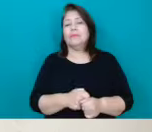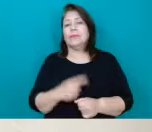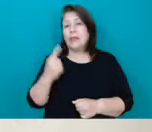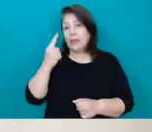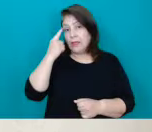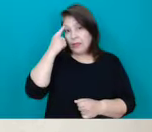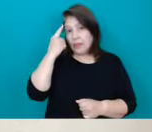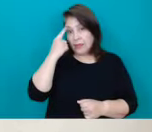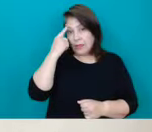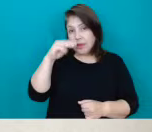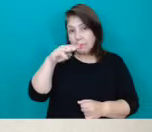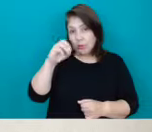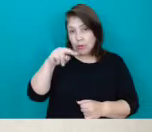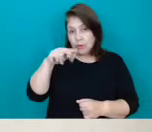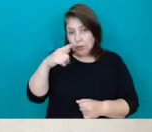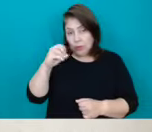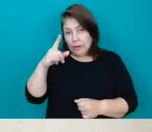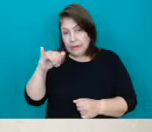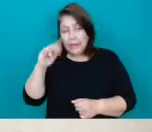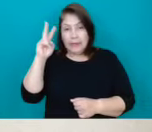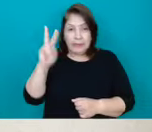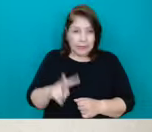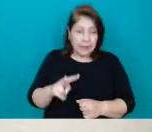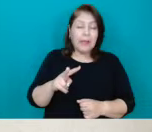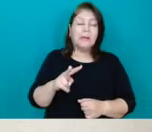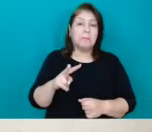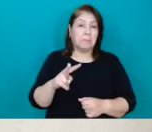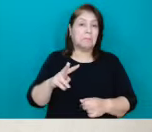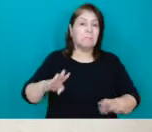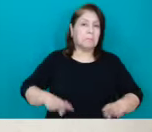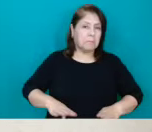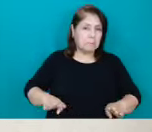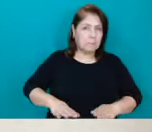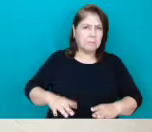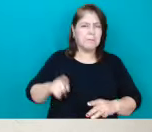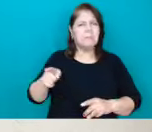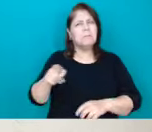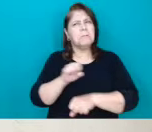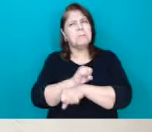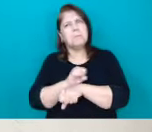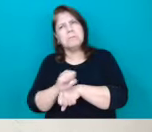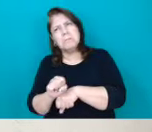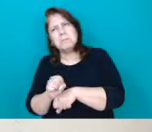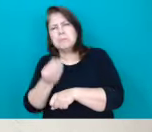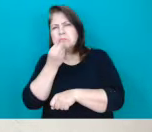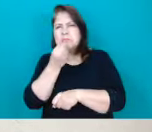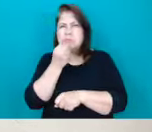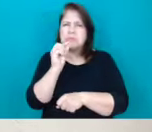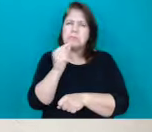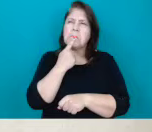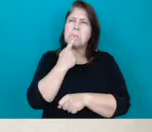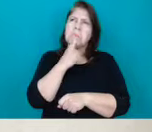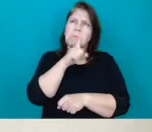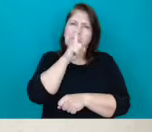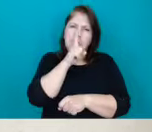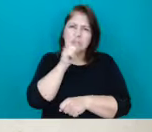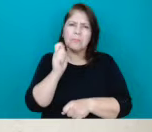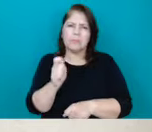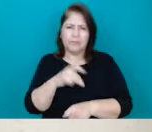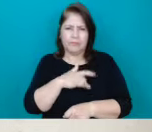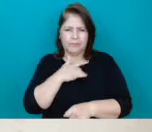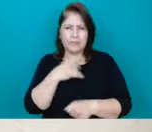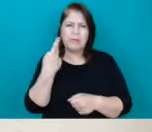La comida de Mongolia no se caracteriza, la verdad, por el sabor, sino todo lo contrario. Es muy sencilla y la encontré un poco